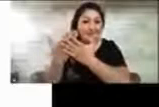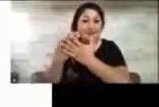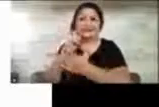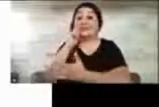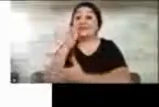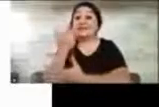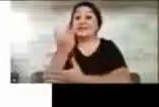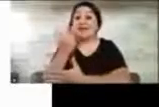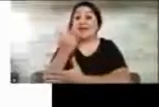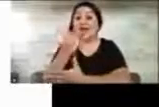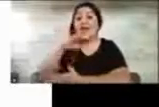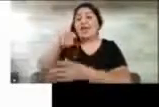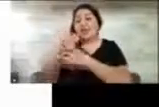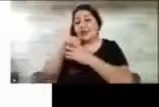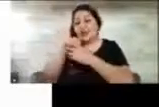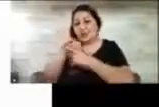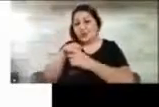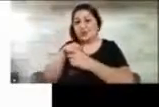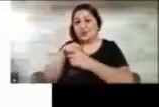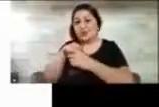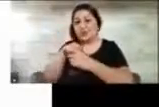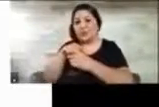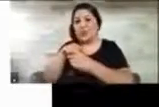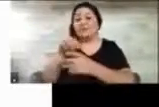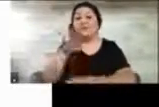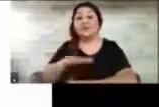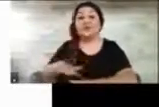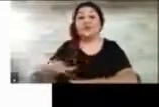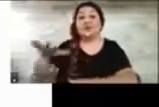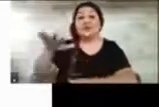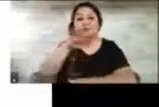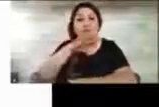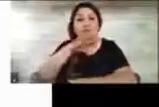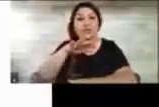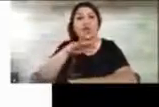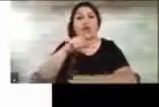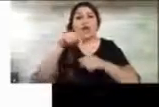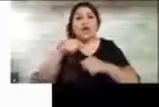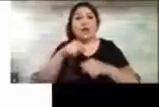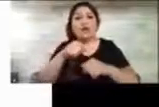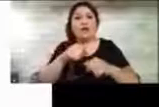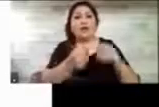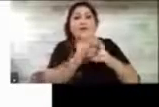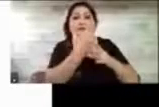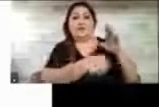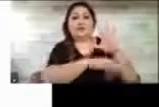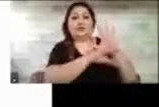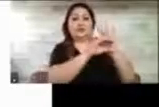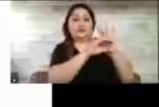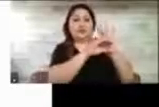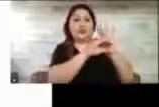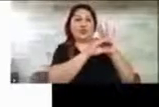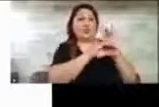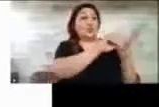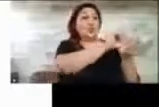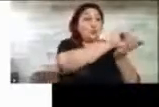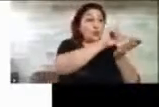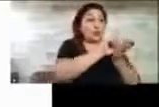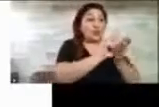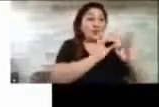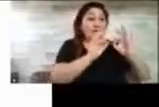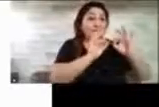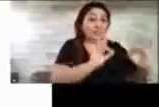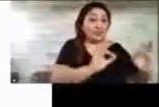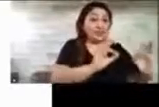incluir en este momento tan importante en la redacción de una constitución un fondo exclusivo para los municipios, para en el